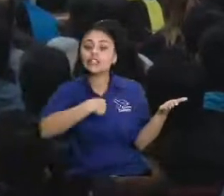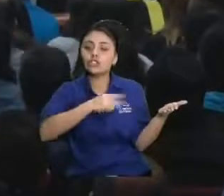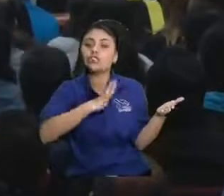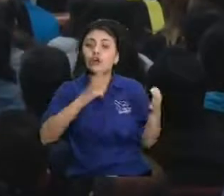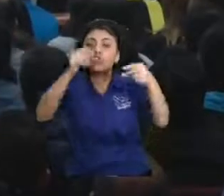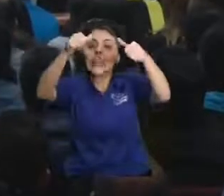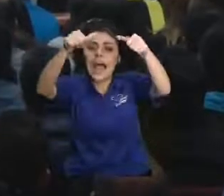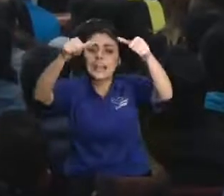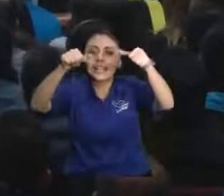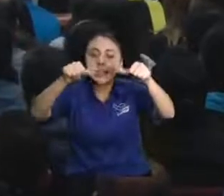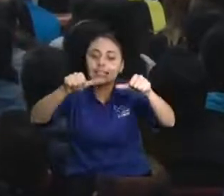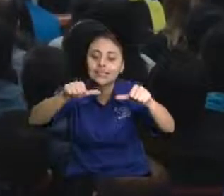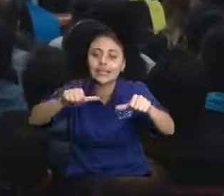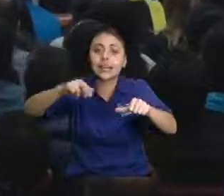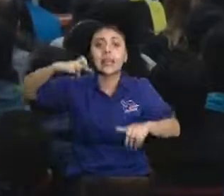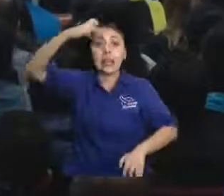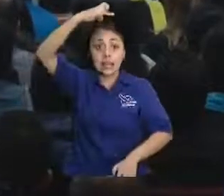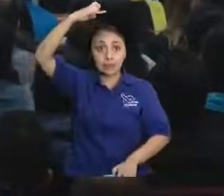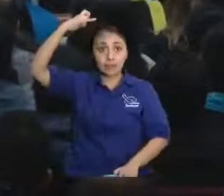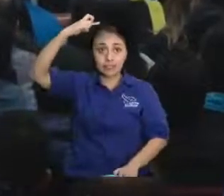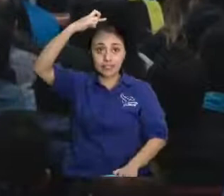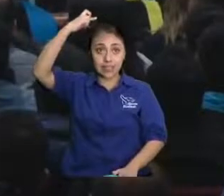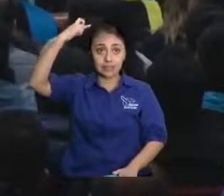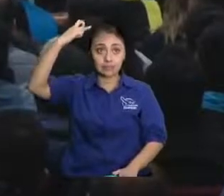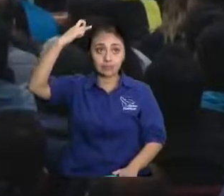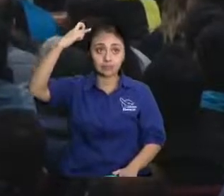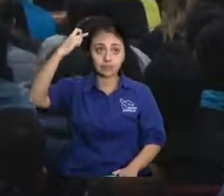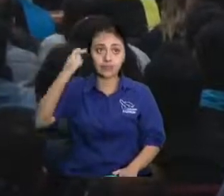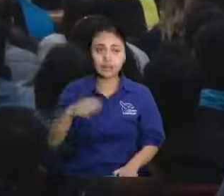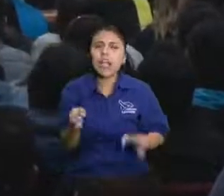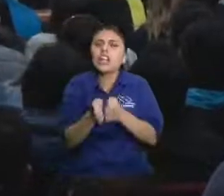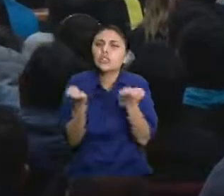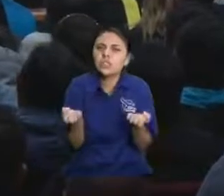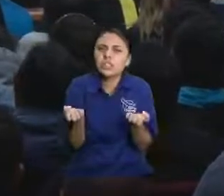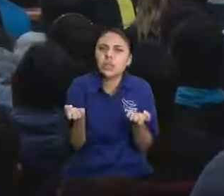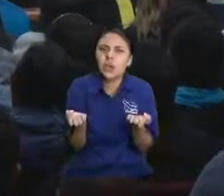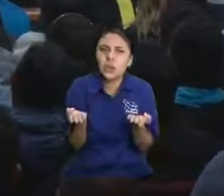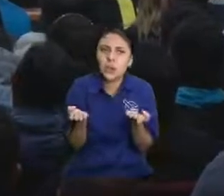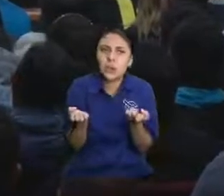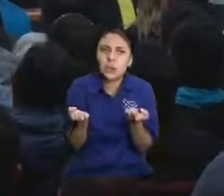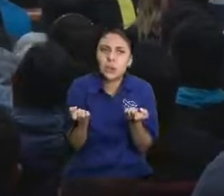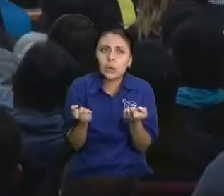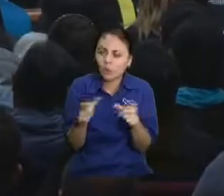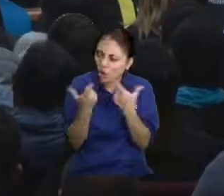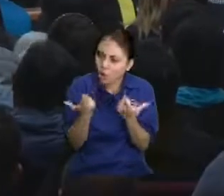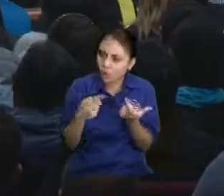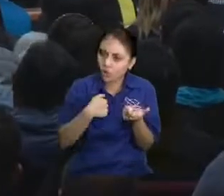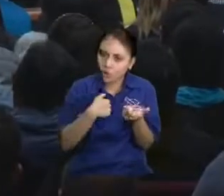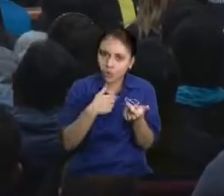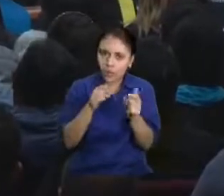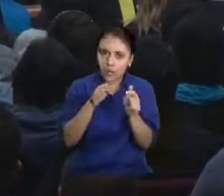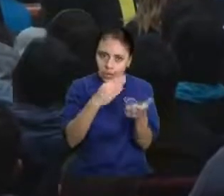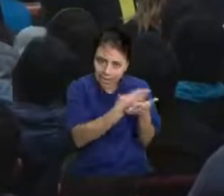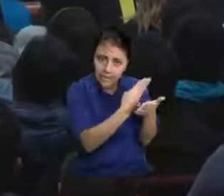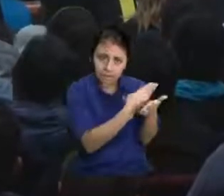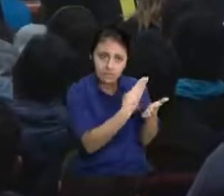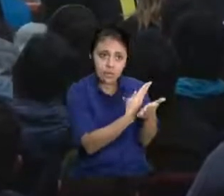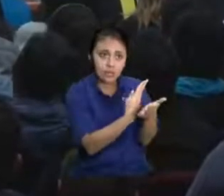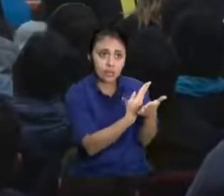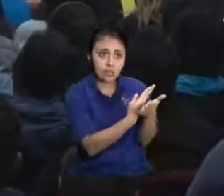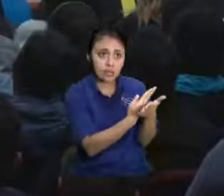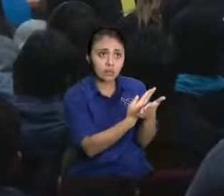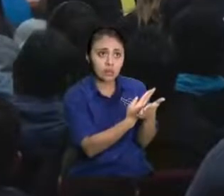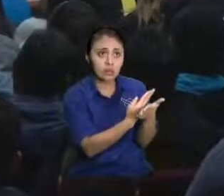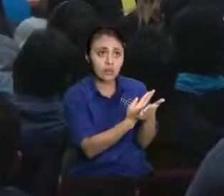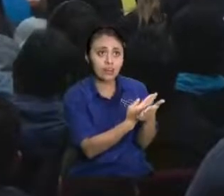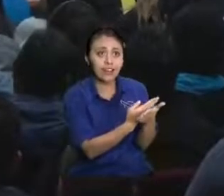la profecía. Entonces, si ellos tienen razón, ¿cómo me voy a poner yo? Vamos a ver. Padre santo, ¿lees